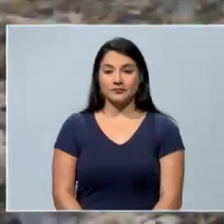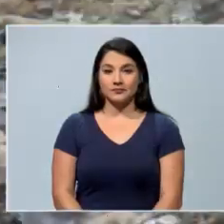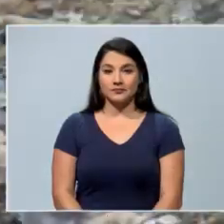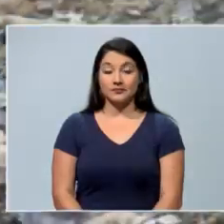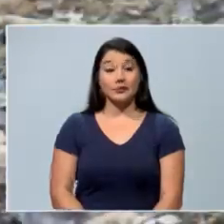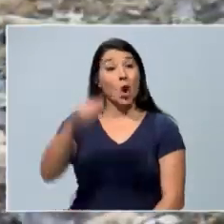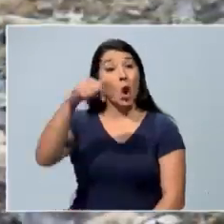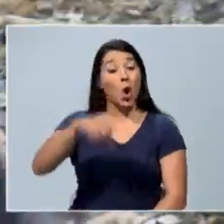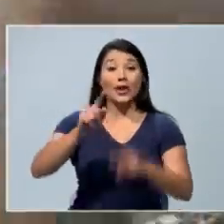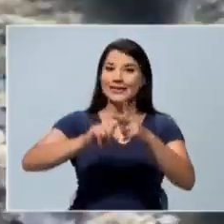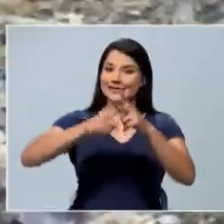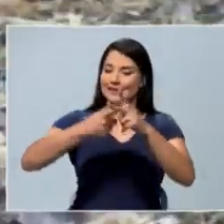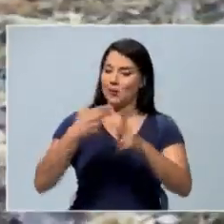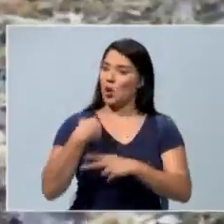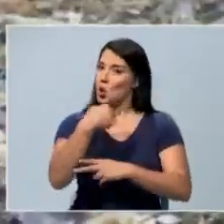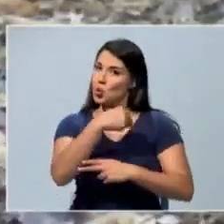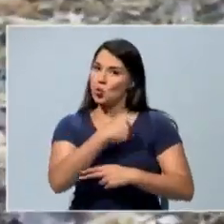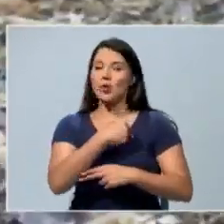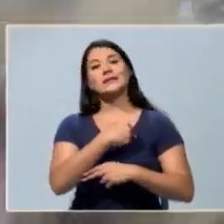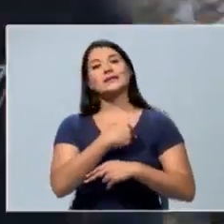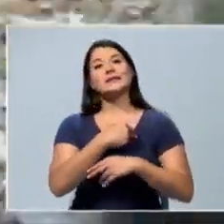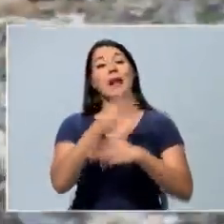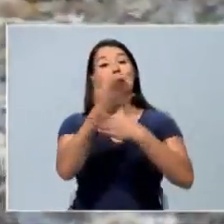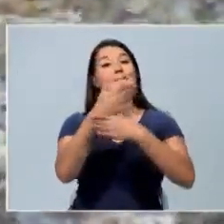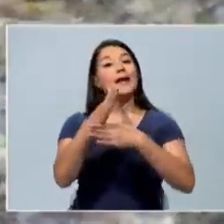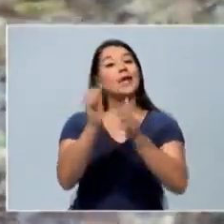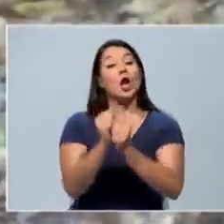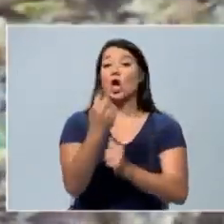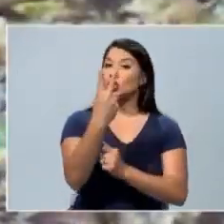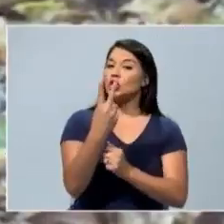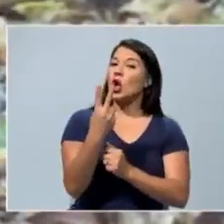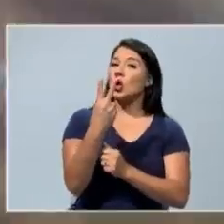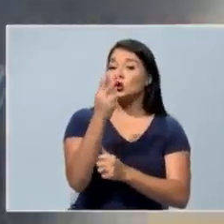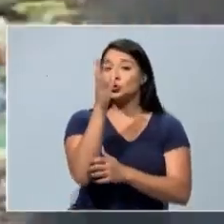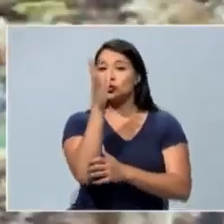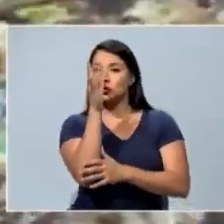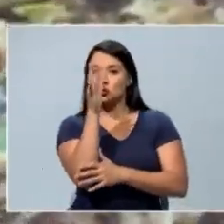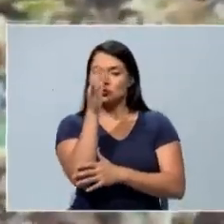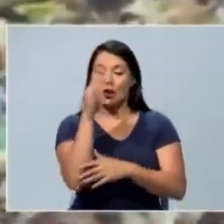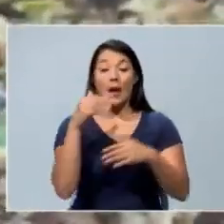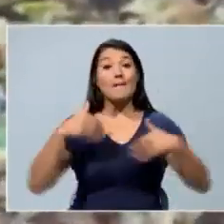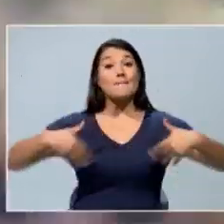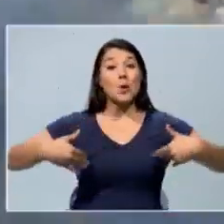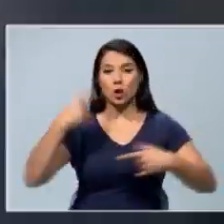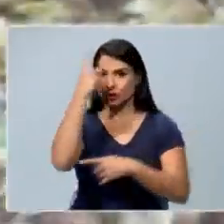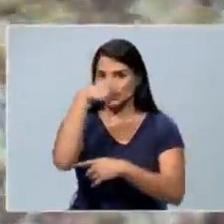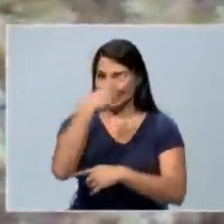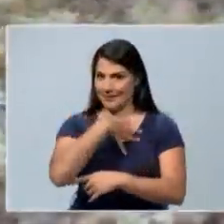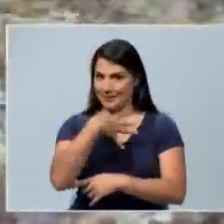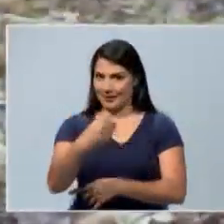Hoy iniciamos nuestra sección con dos simpáticos y traviesos monos cariblancos.